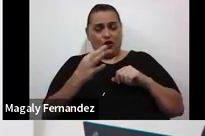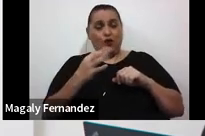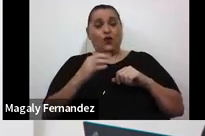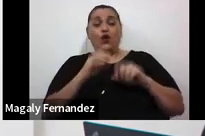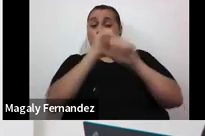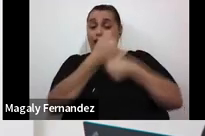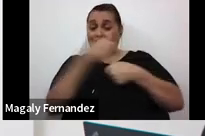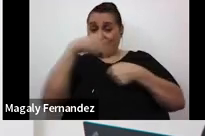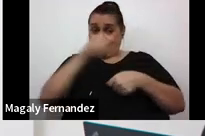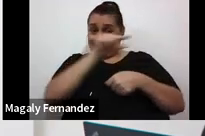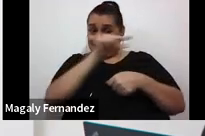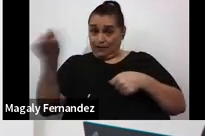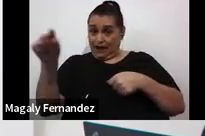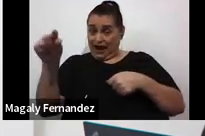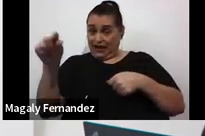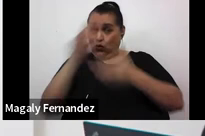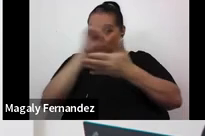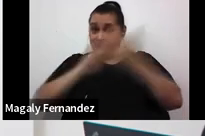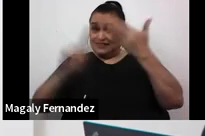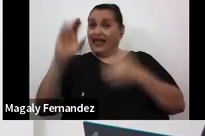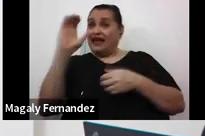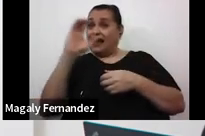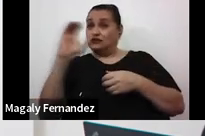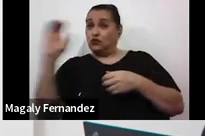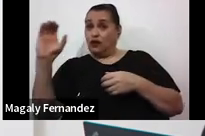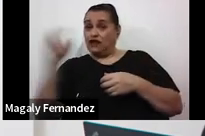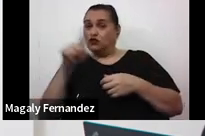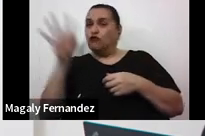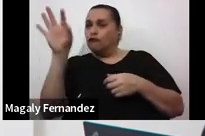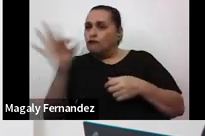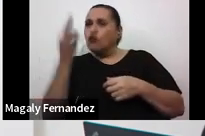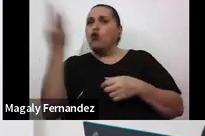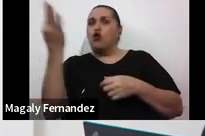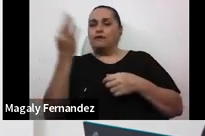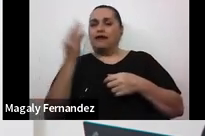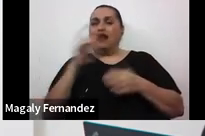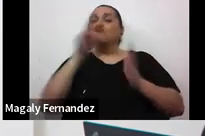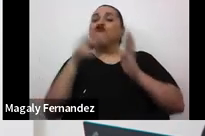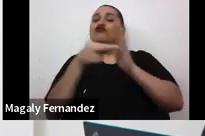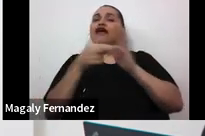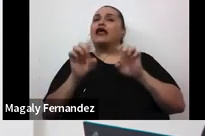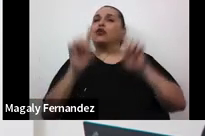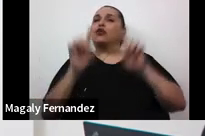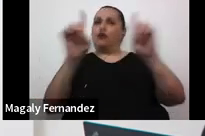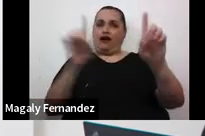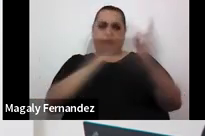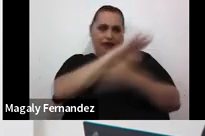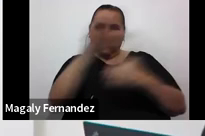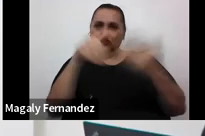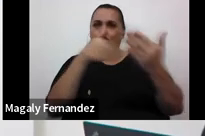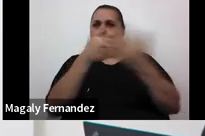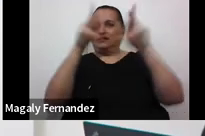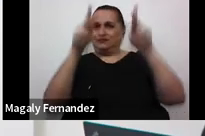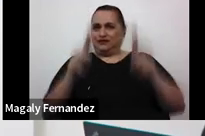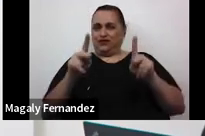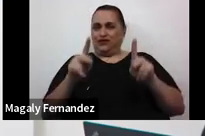esta semana la universidad Castro carazo es Es una forma de reeducar no de reeducarnos a todos y cuando echa